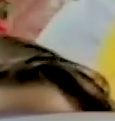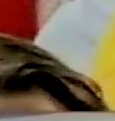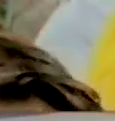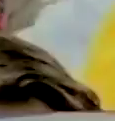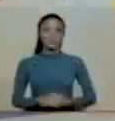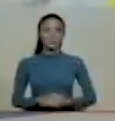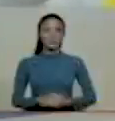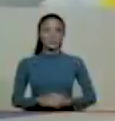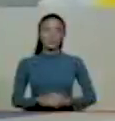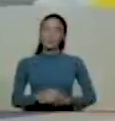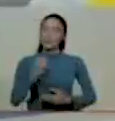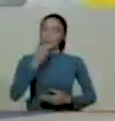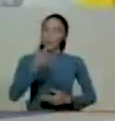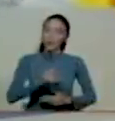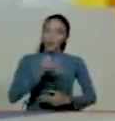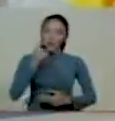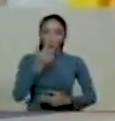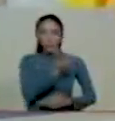Felicidades.